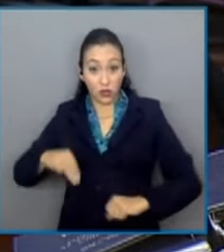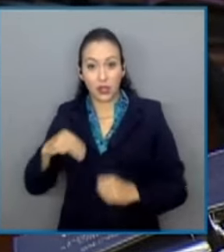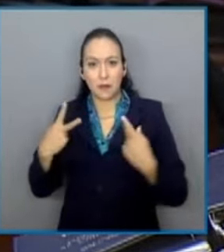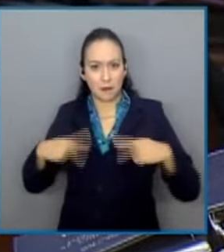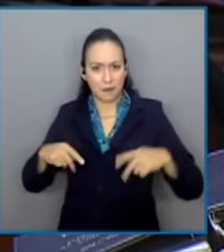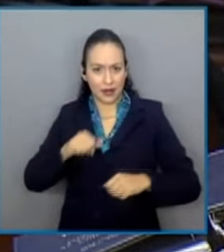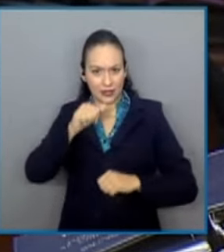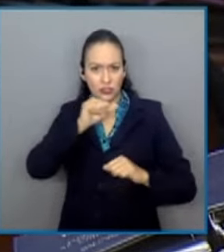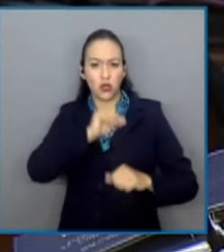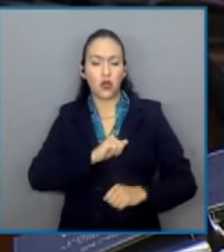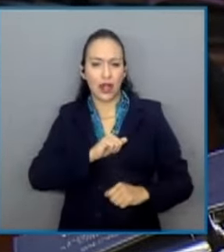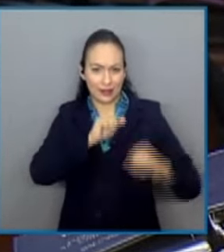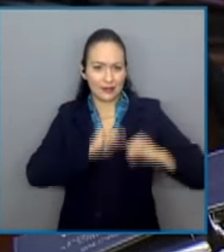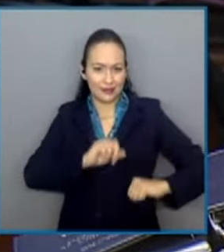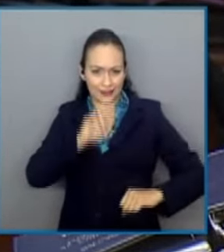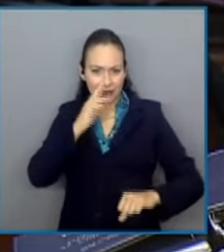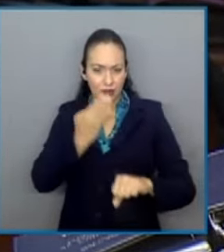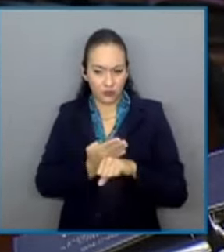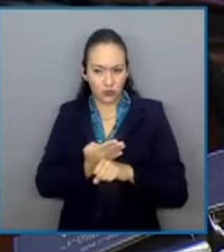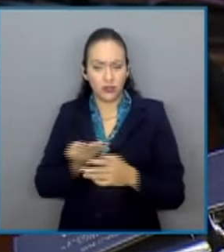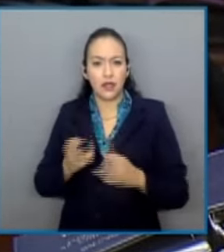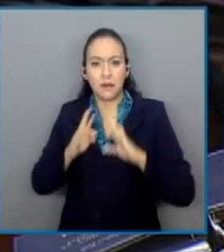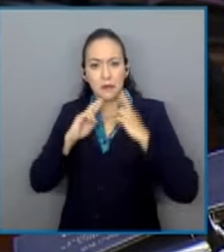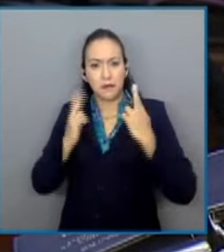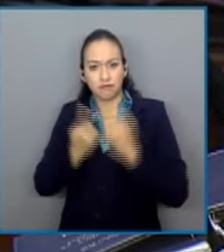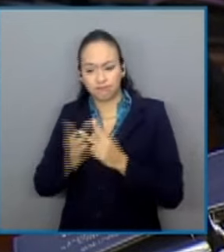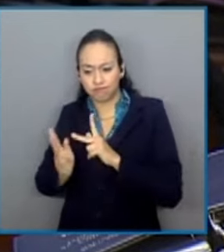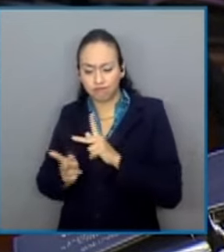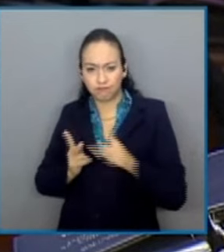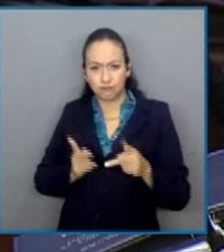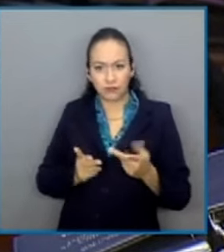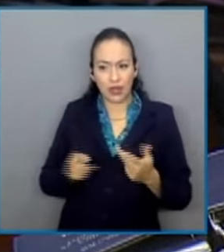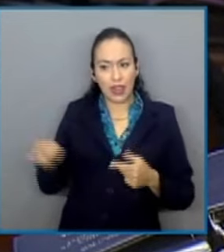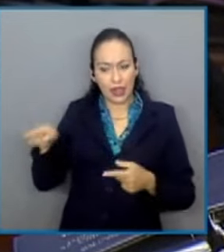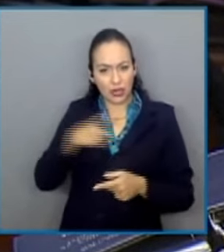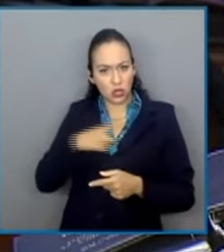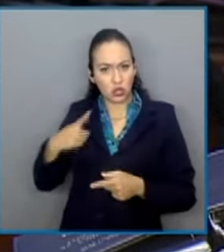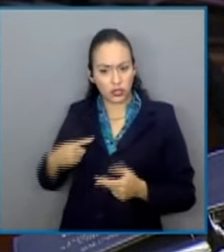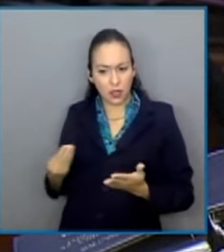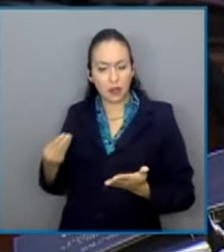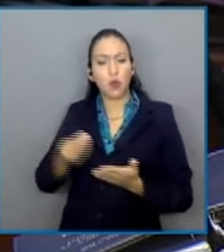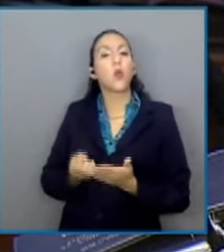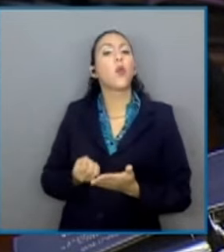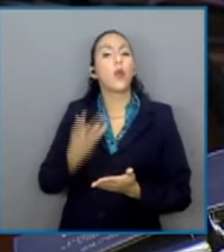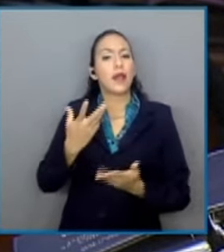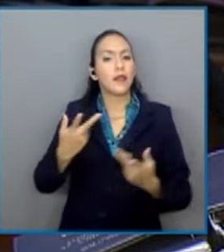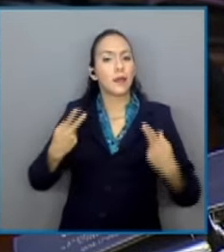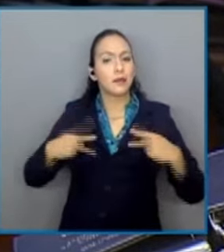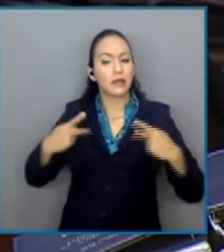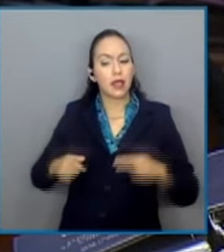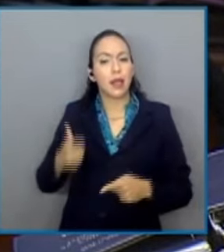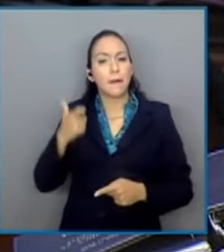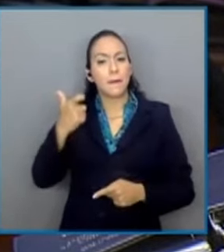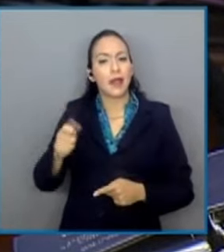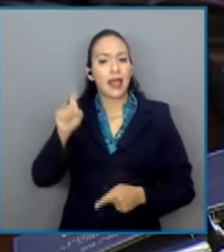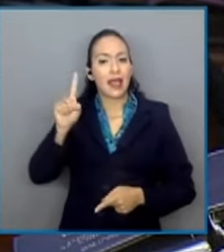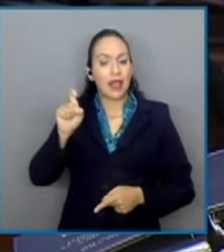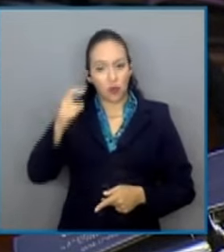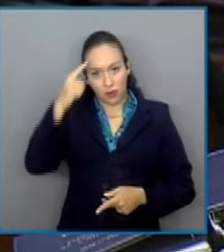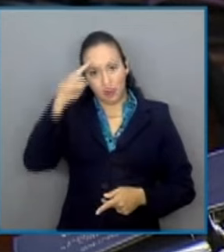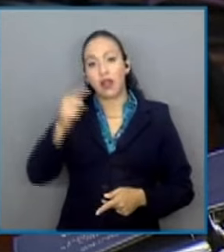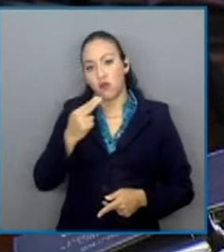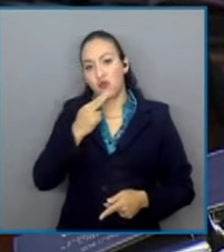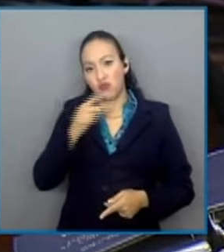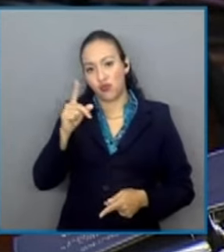Alcantarillado, sea quien determine la tarifa aplicable a los derechos de agua potable del ejercicio fiscal